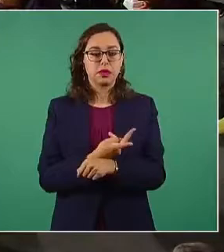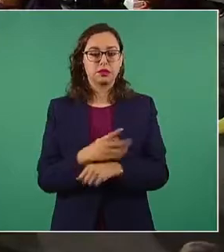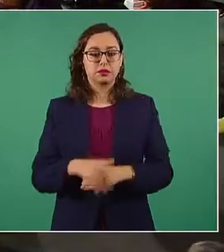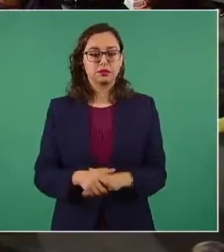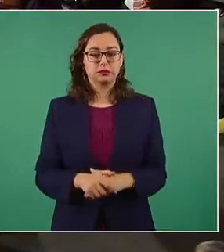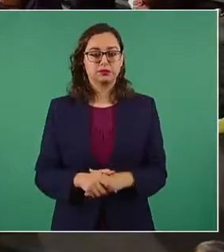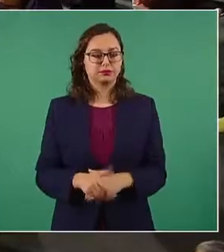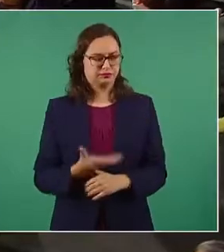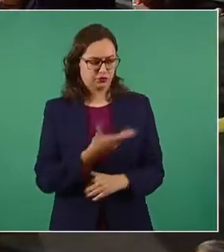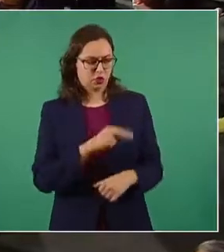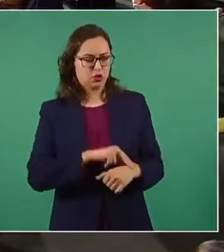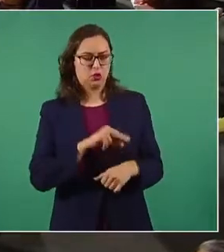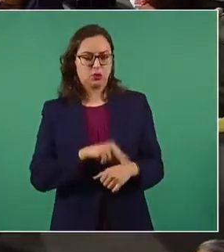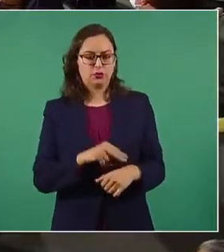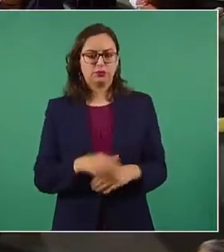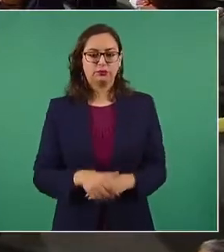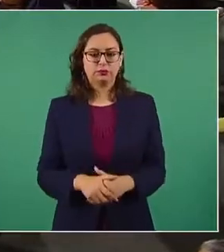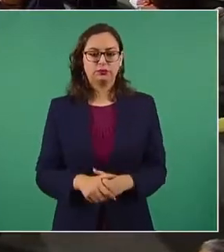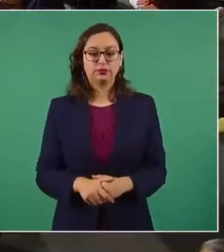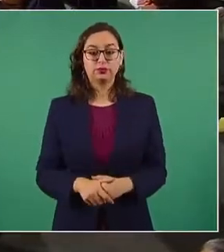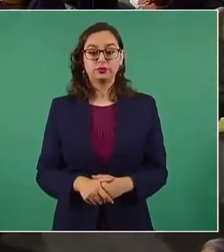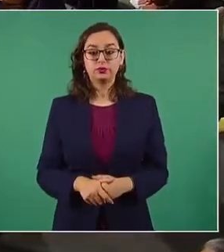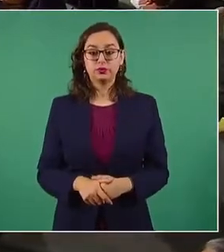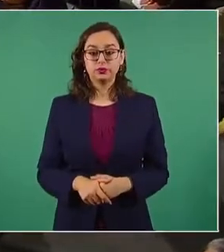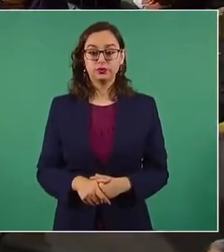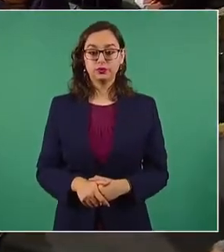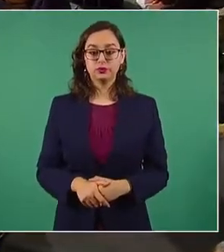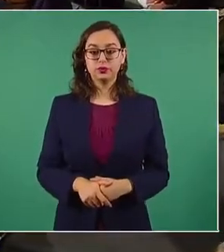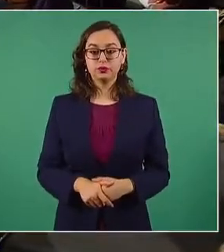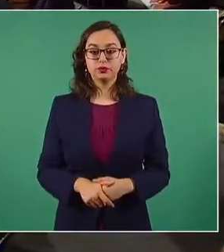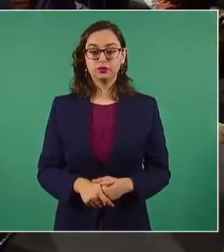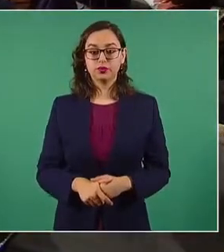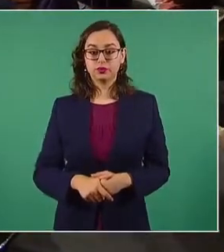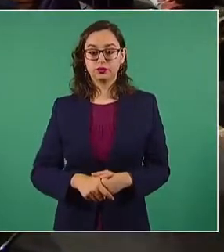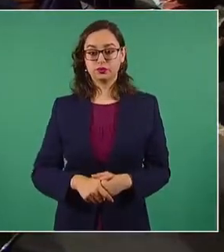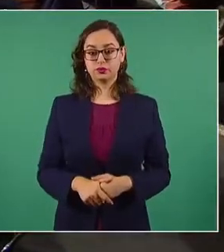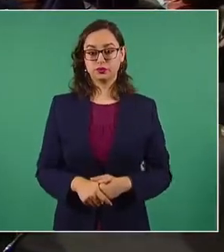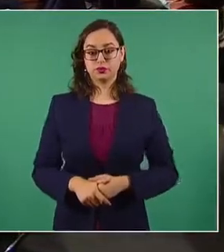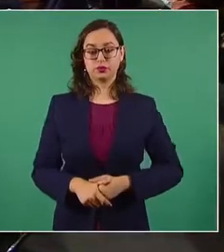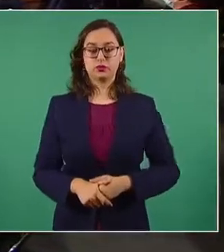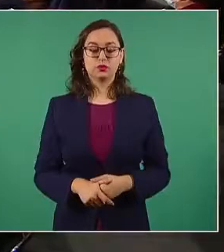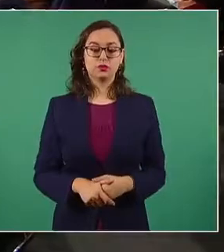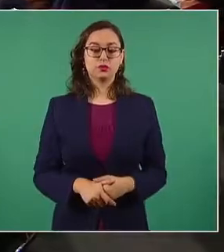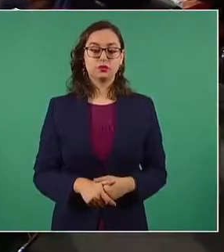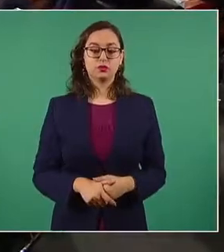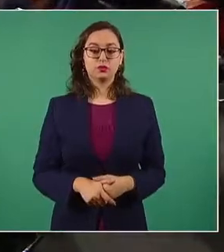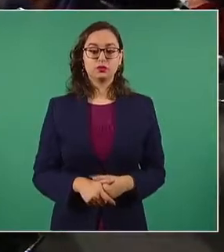si el doctor.